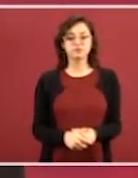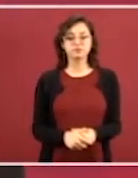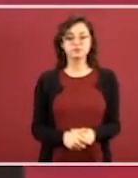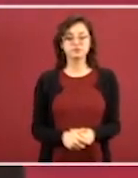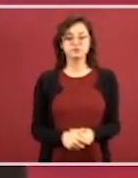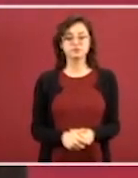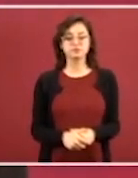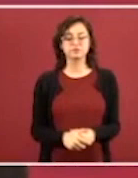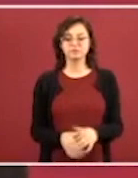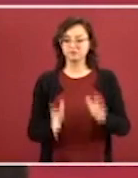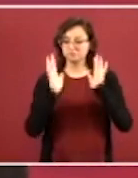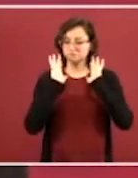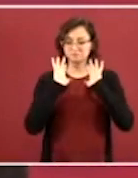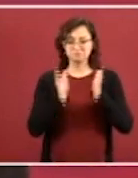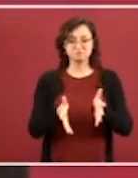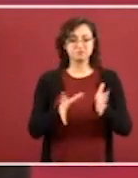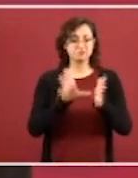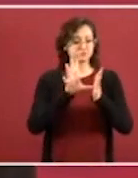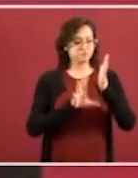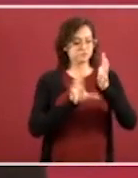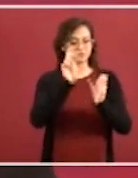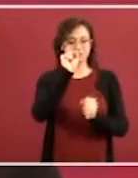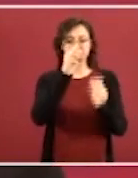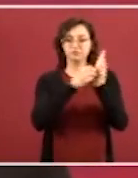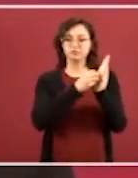está en la Constitución y